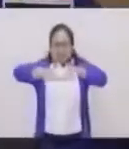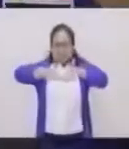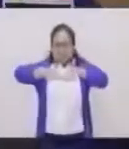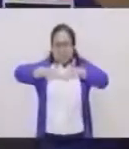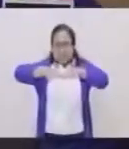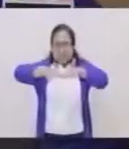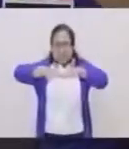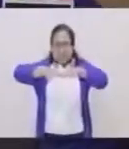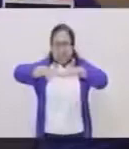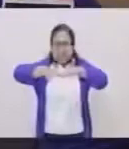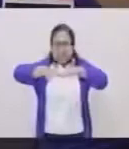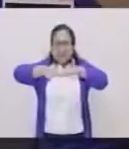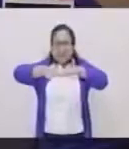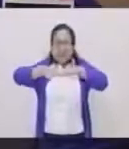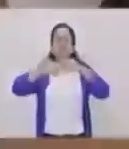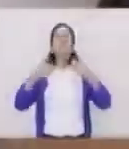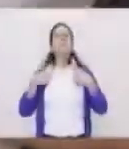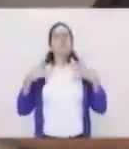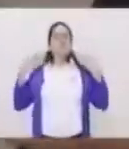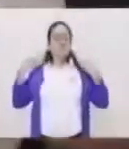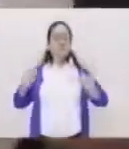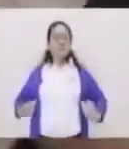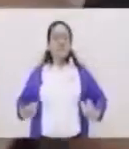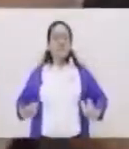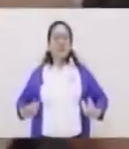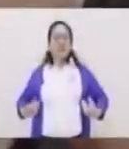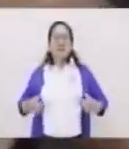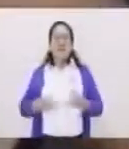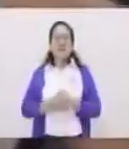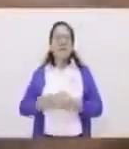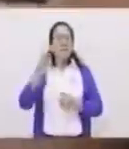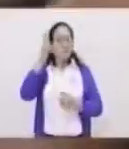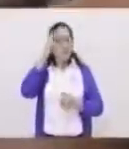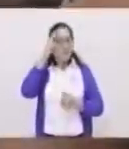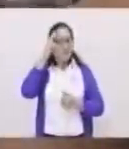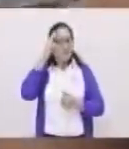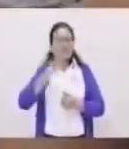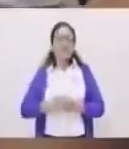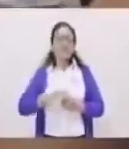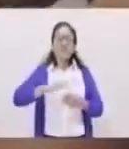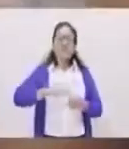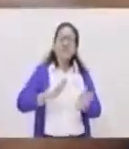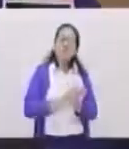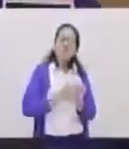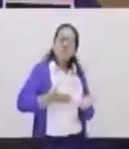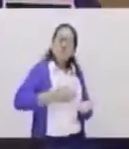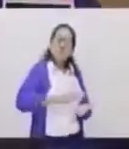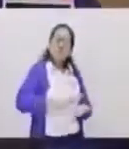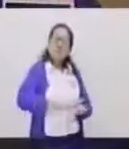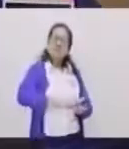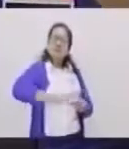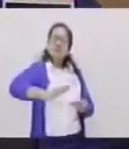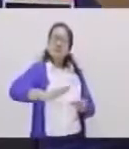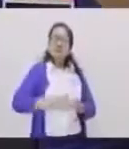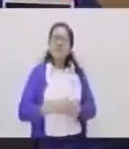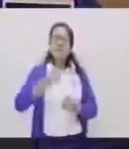inclinarte de manera que no lastimes tu columna. Recuerda que tu libro debe estar directamente sobre tus pies. Al tomar tu lápiz